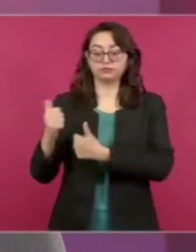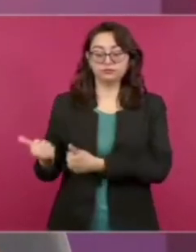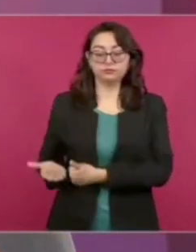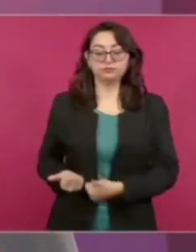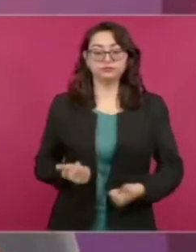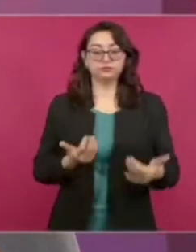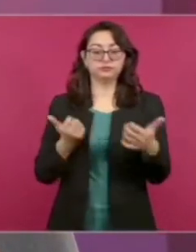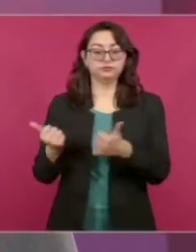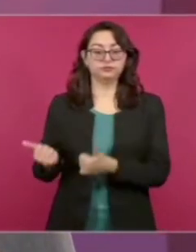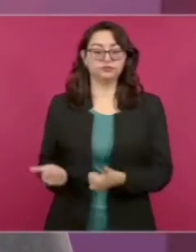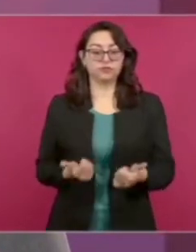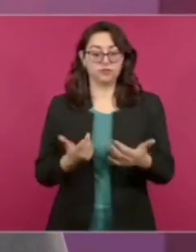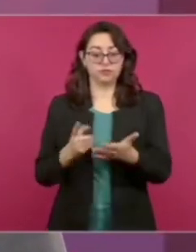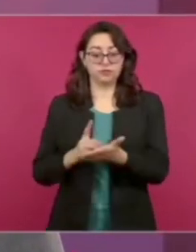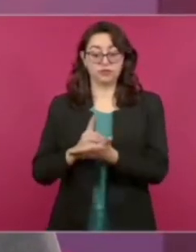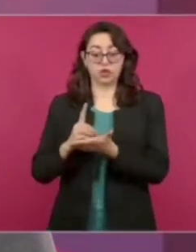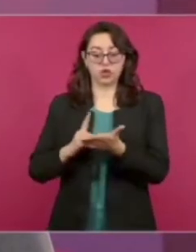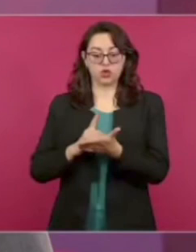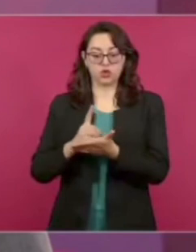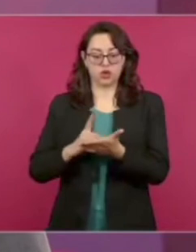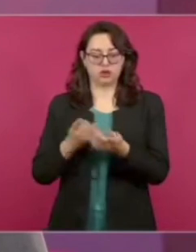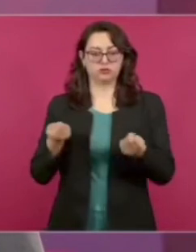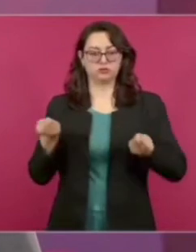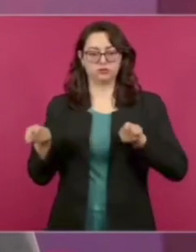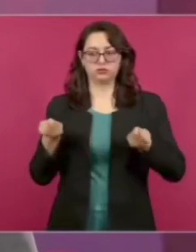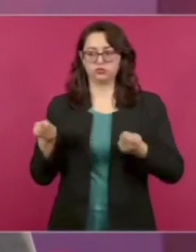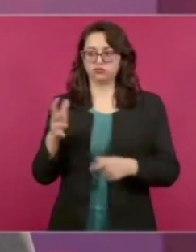control de ese territorio.